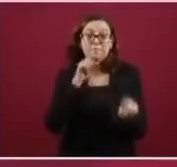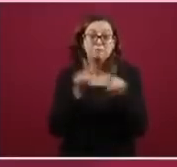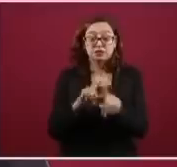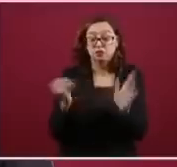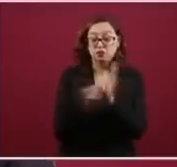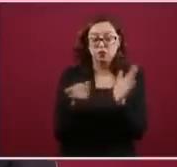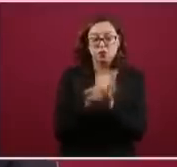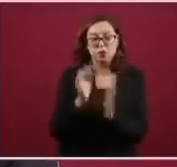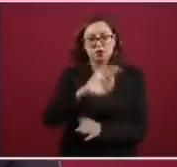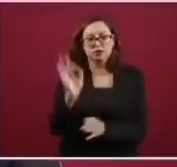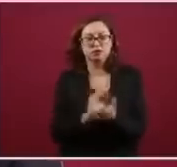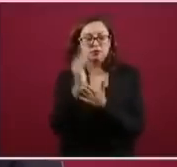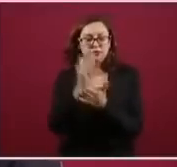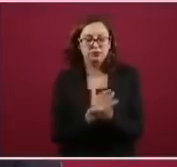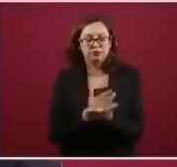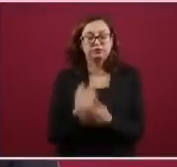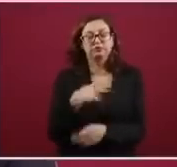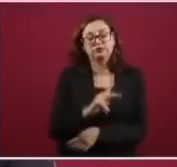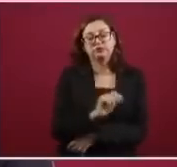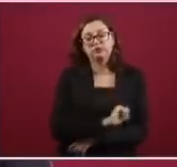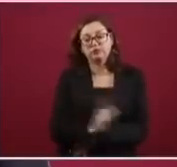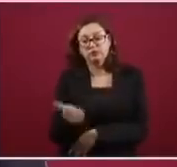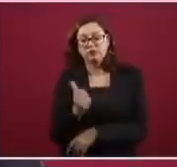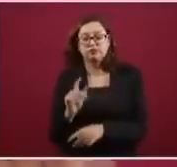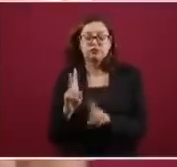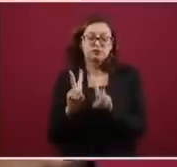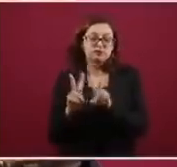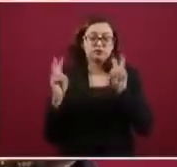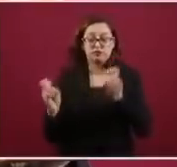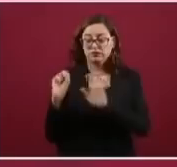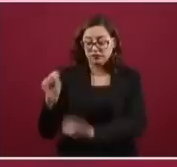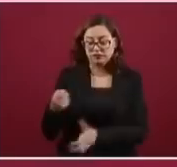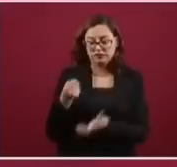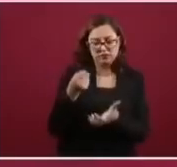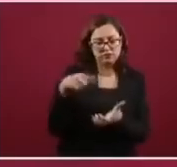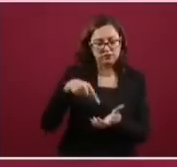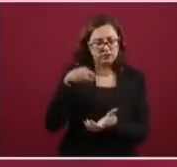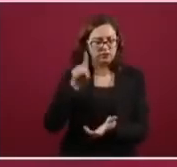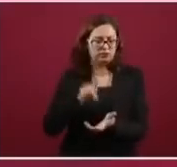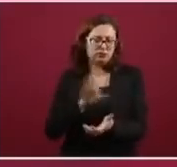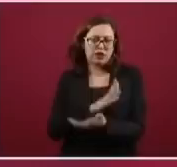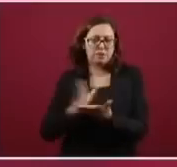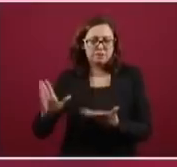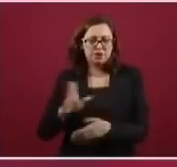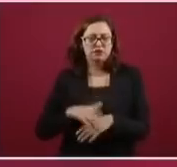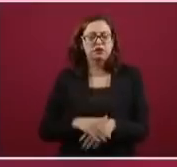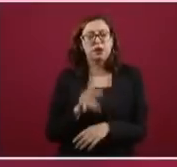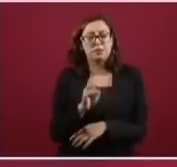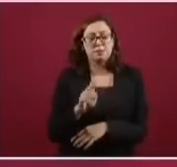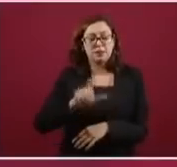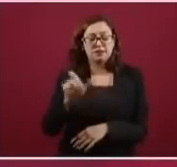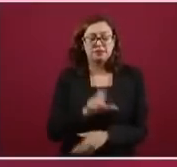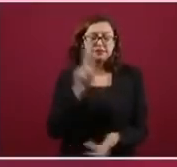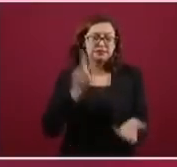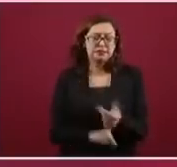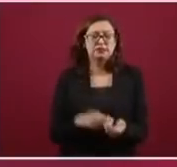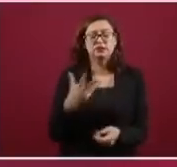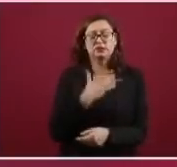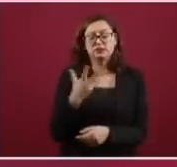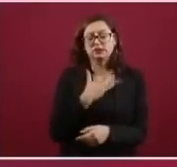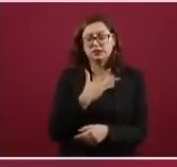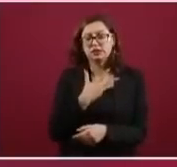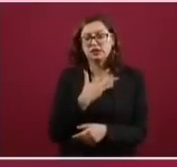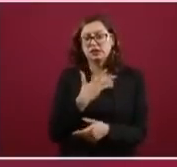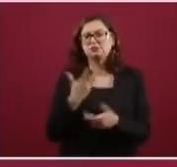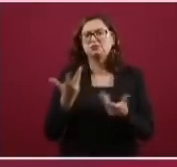tenemos otra vía que no viene en el presupuesto que es pemex pemex tiene algunos campos que